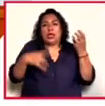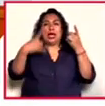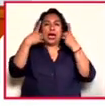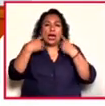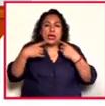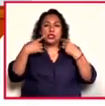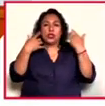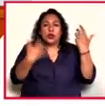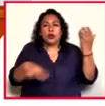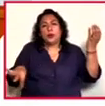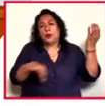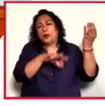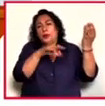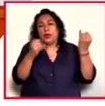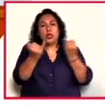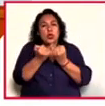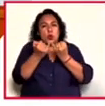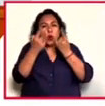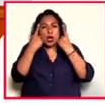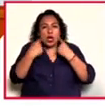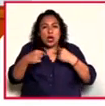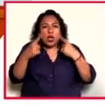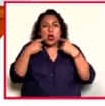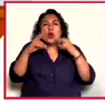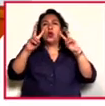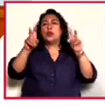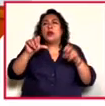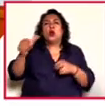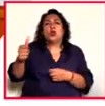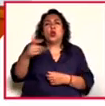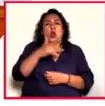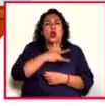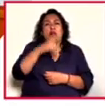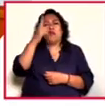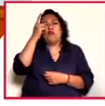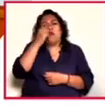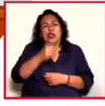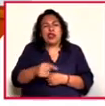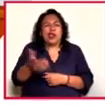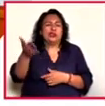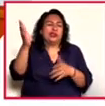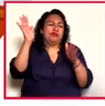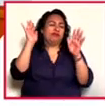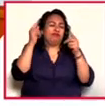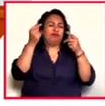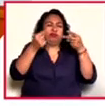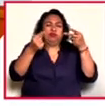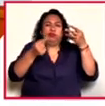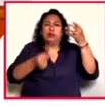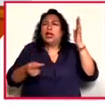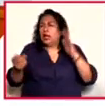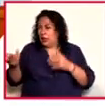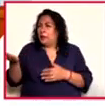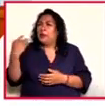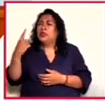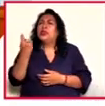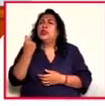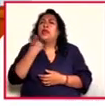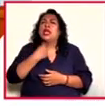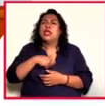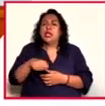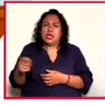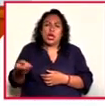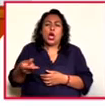violines, lloren igual. O fallaste, corazón, tú que te creías el rey de todo el mundo. Voy por el tequila, Karen, ¿qué te parece si vamos por el